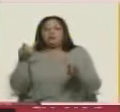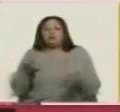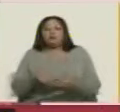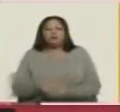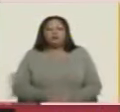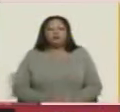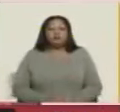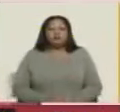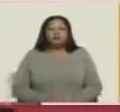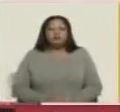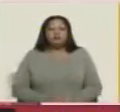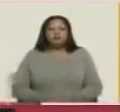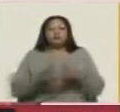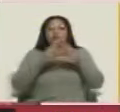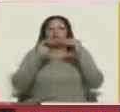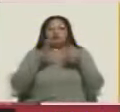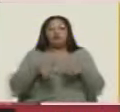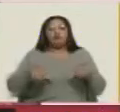y de todos lados.